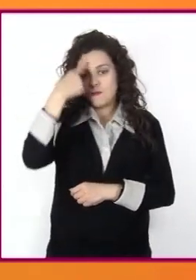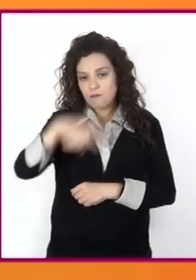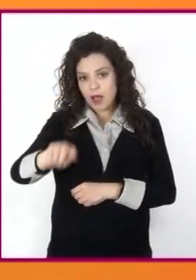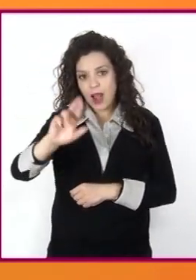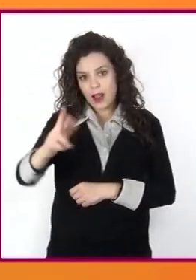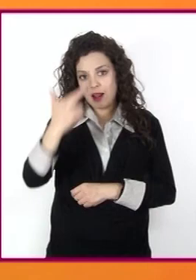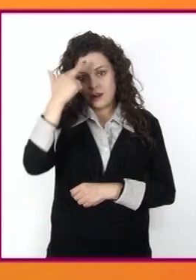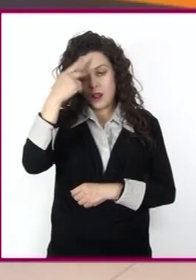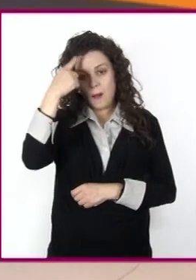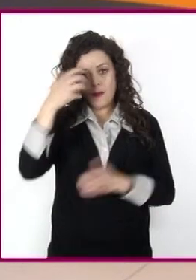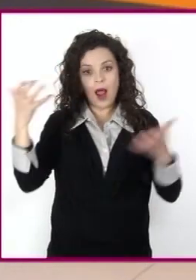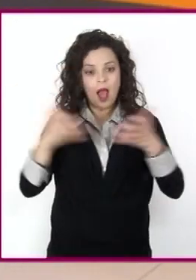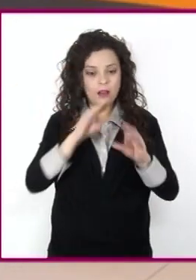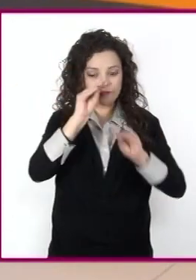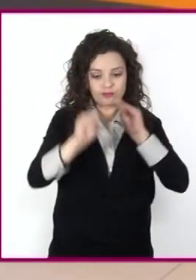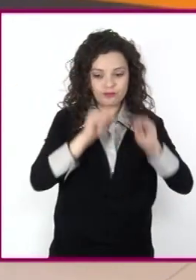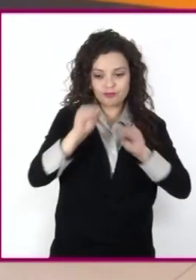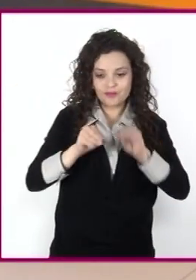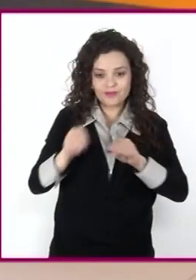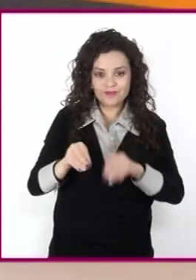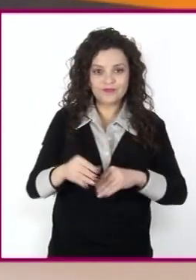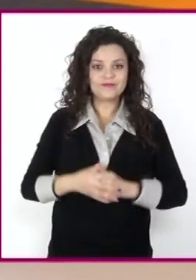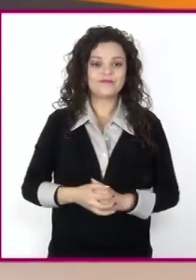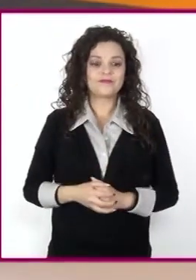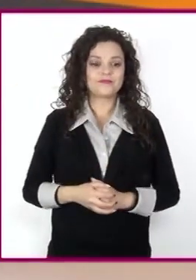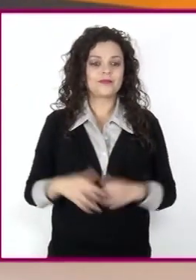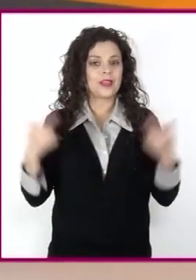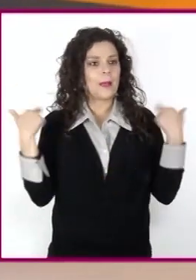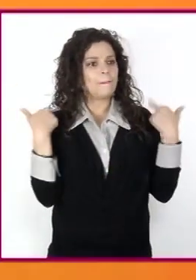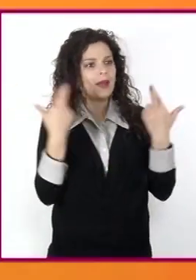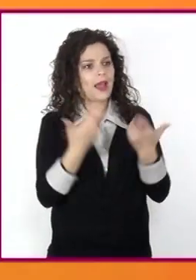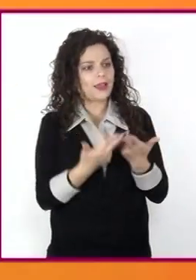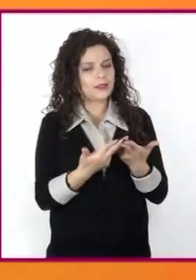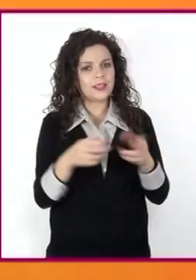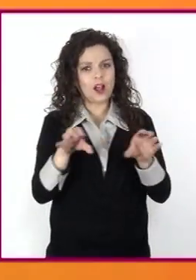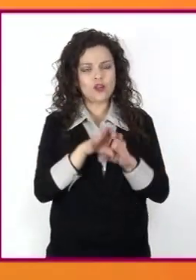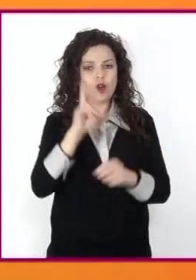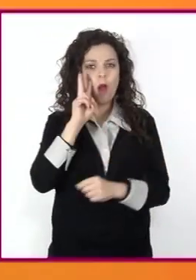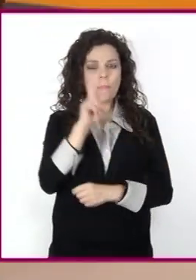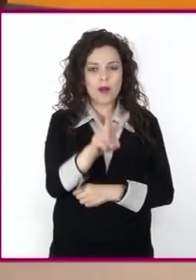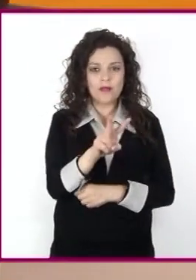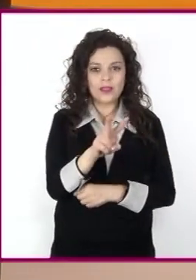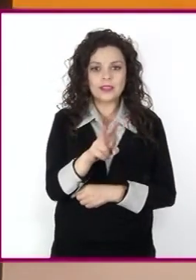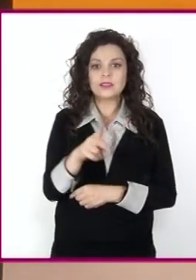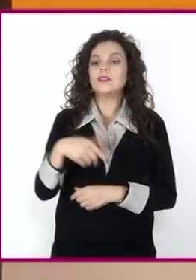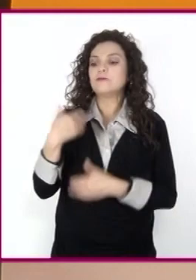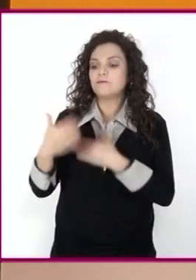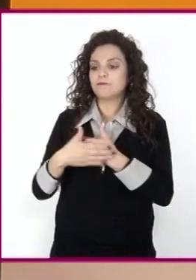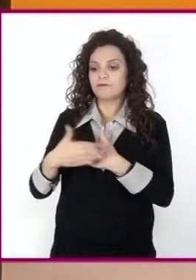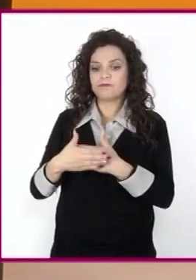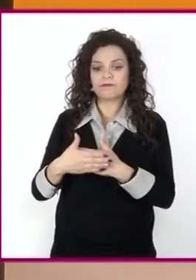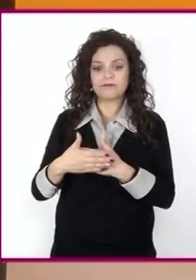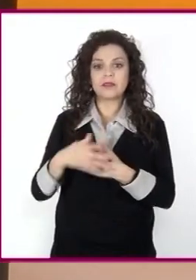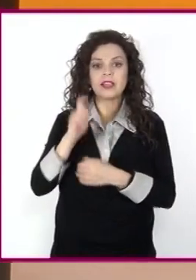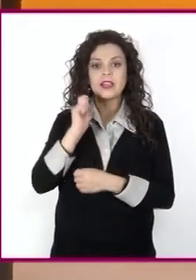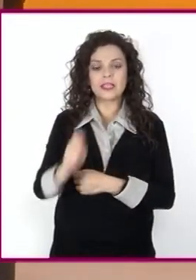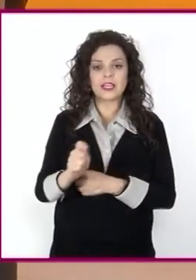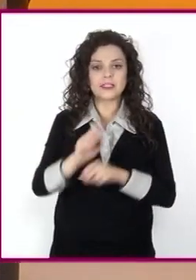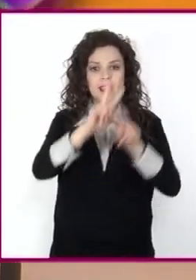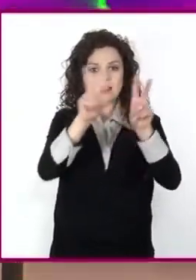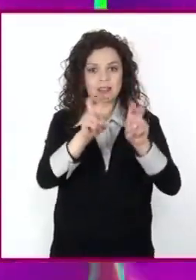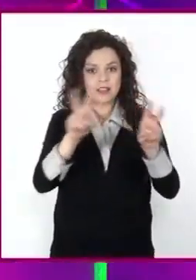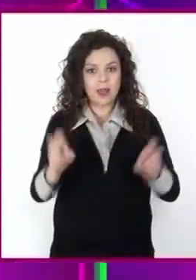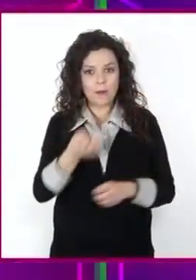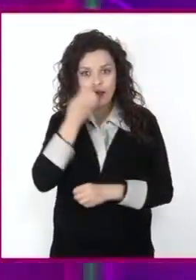su modelo. Maestra Ana Gabriela, ¿qué le parece si damos paso a nuestro proyecto escolar? ¡Claro!